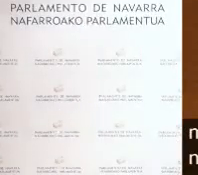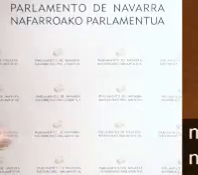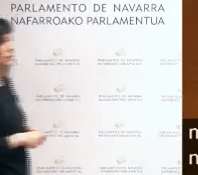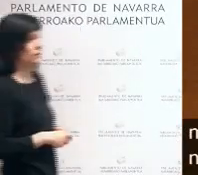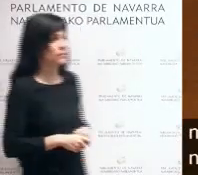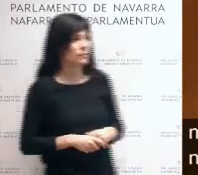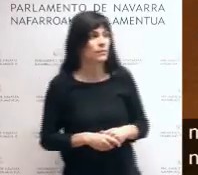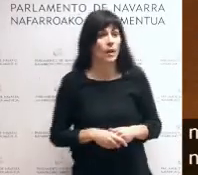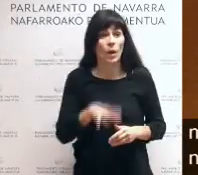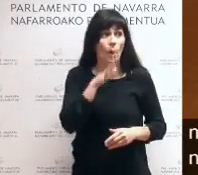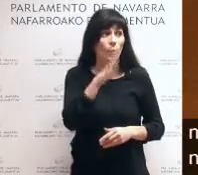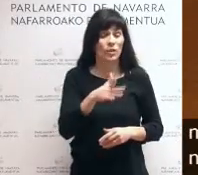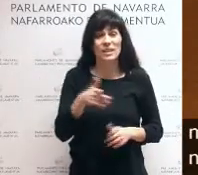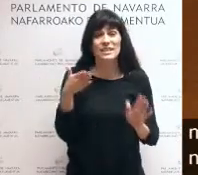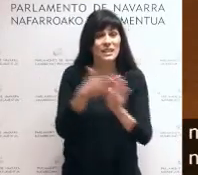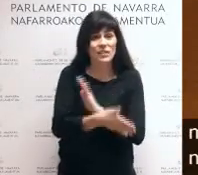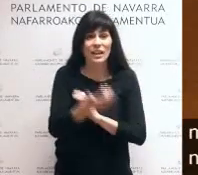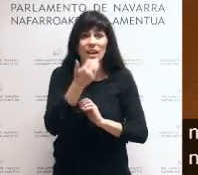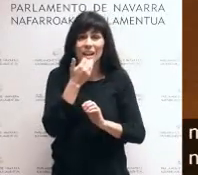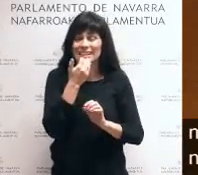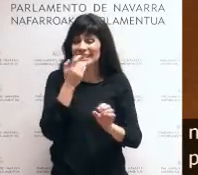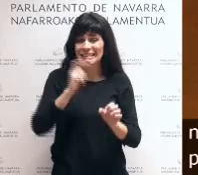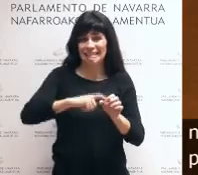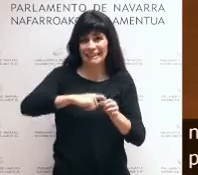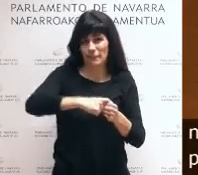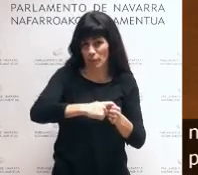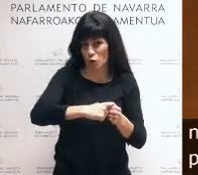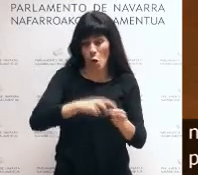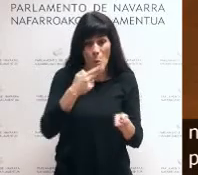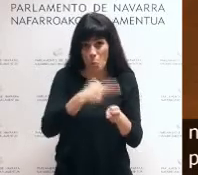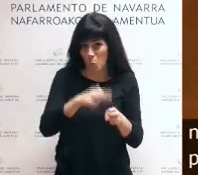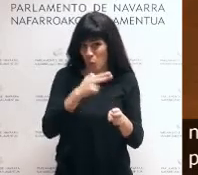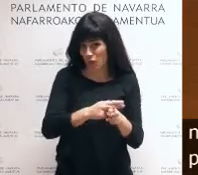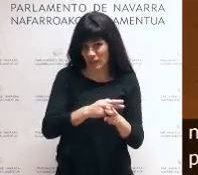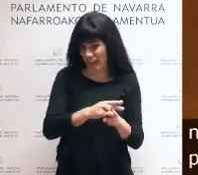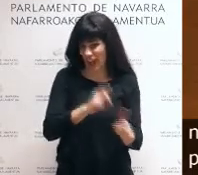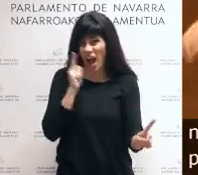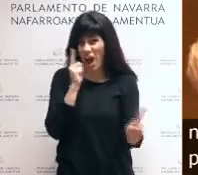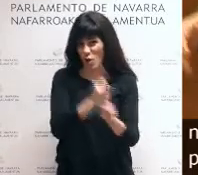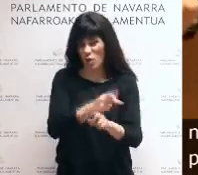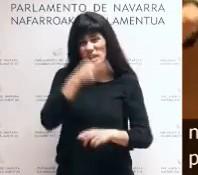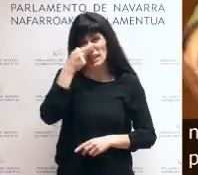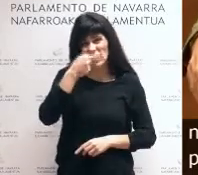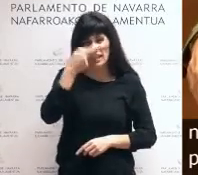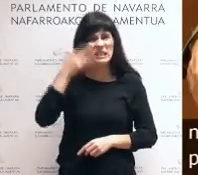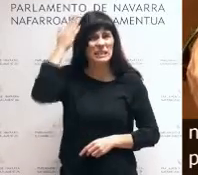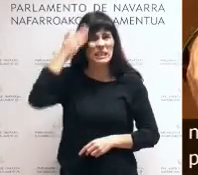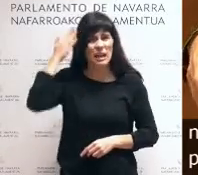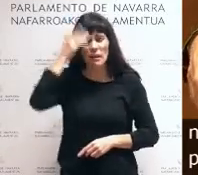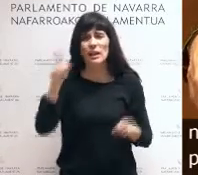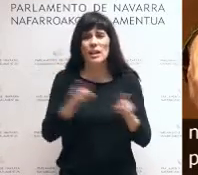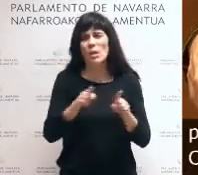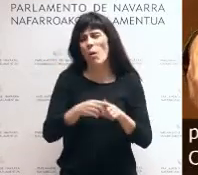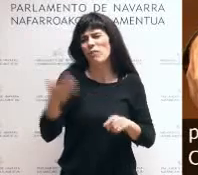cómplices de una importante política que va en contra de los intereses de la comunidad foral, como se convirtieron en cómplices de este